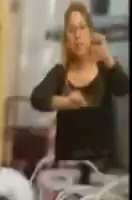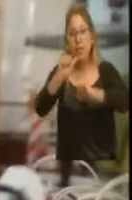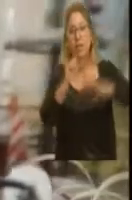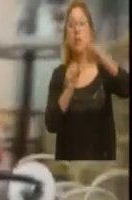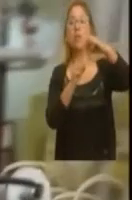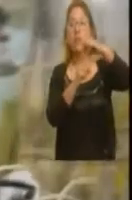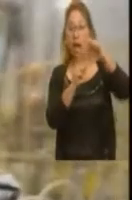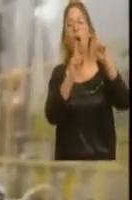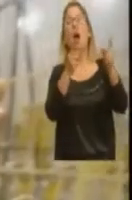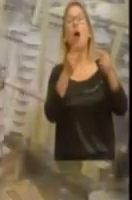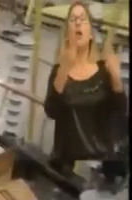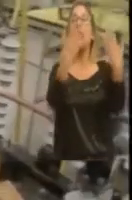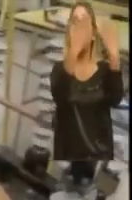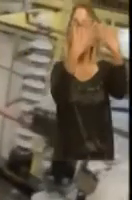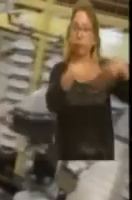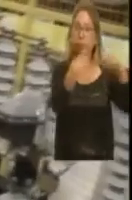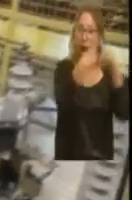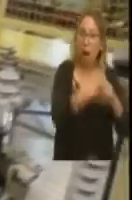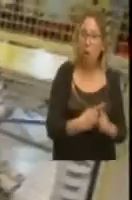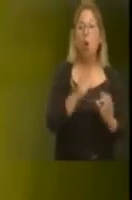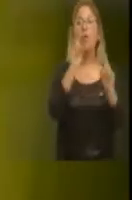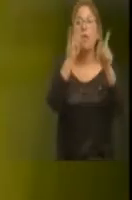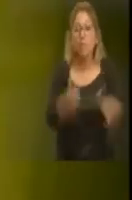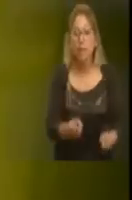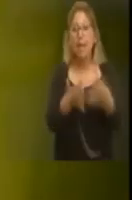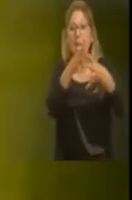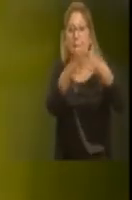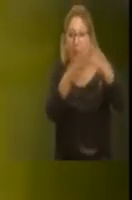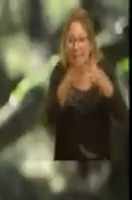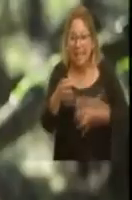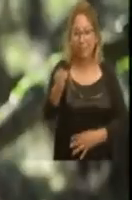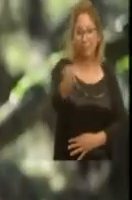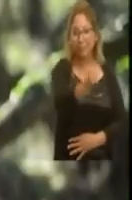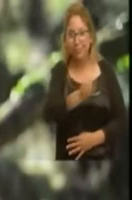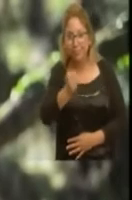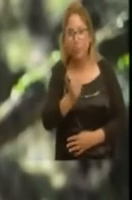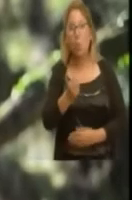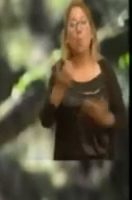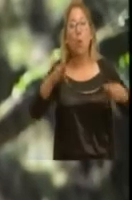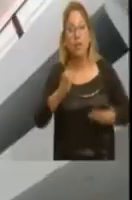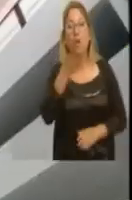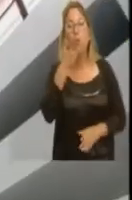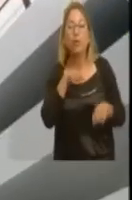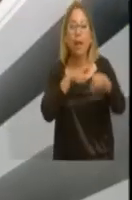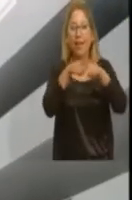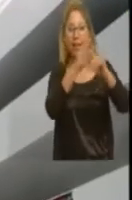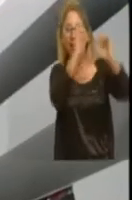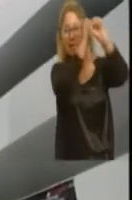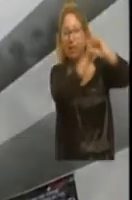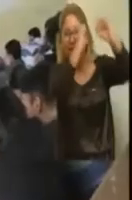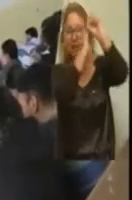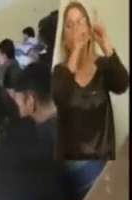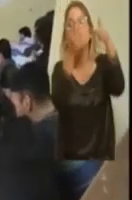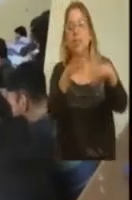María, de desarrollar este tipo de aplicación? La necesidad era, digamos, desde la dirección,